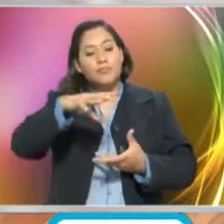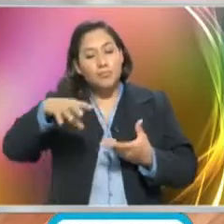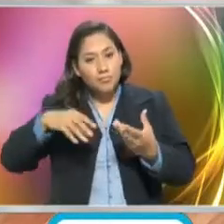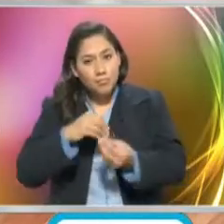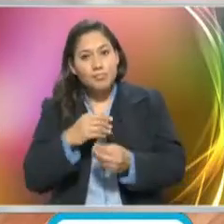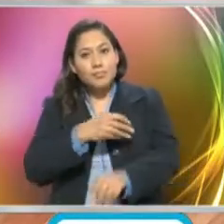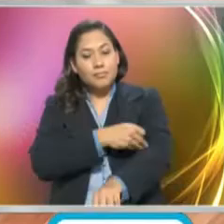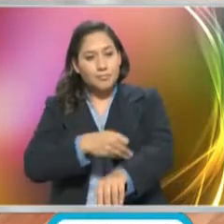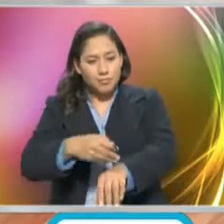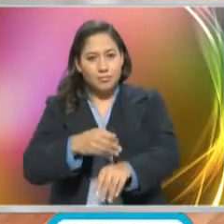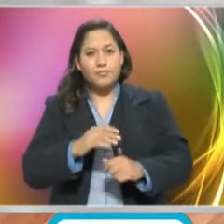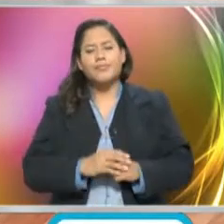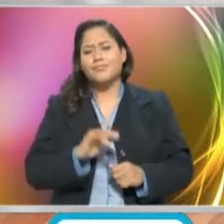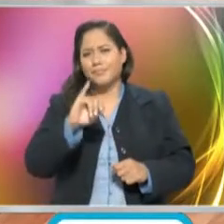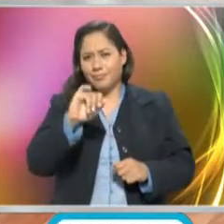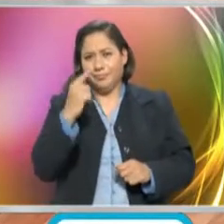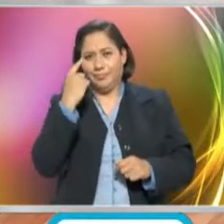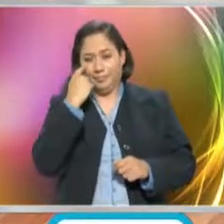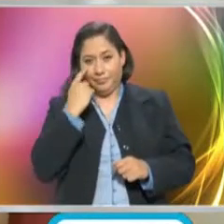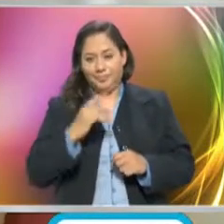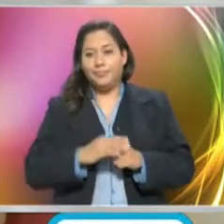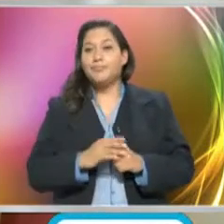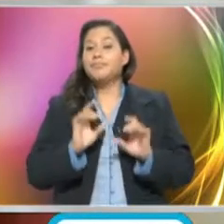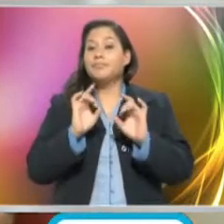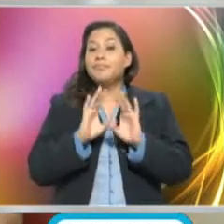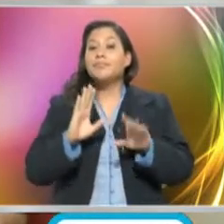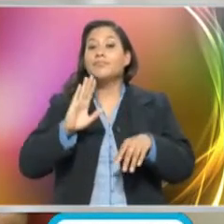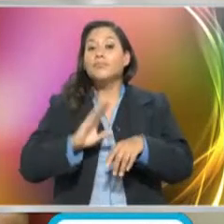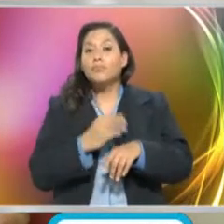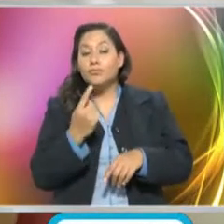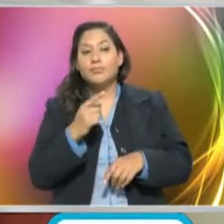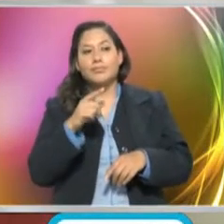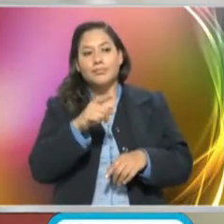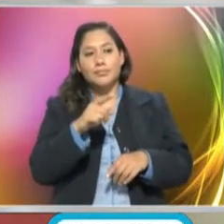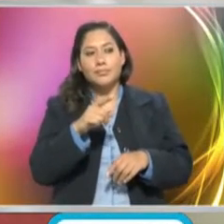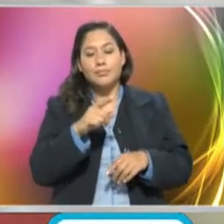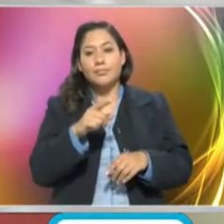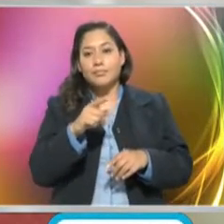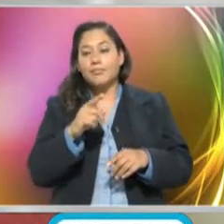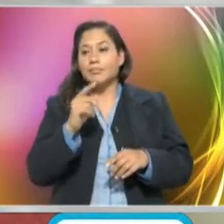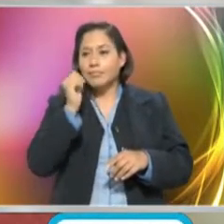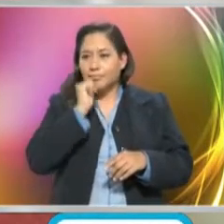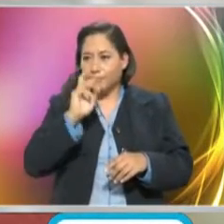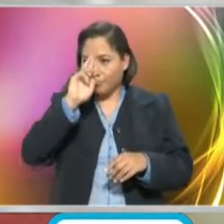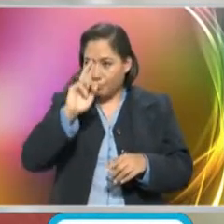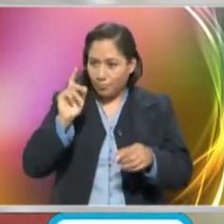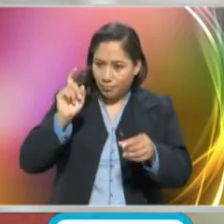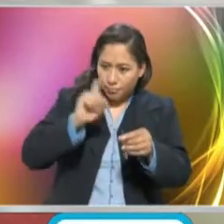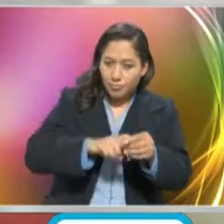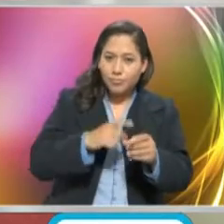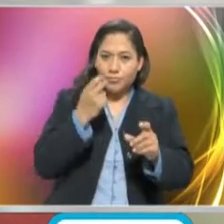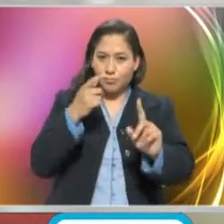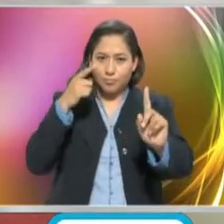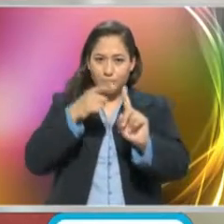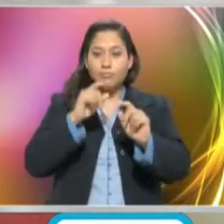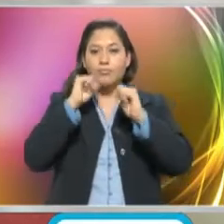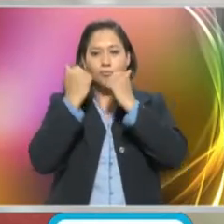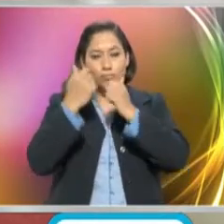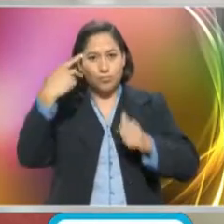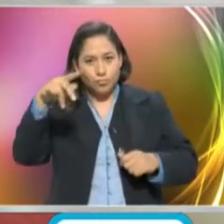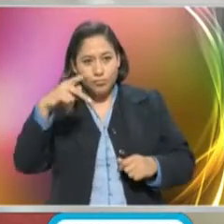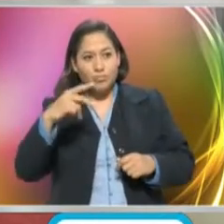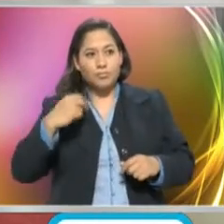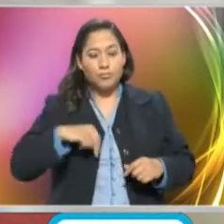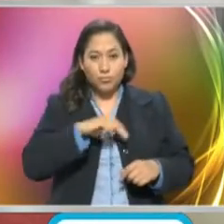convivencia familiar. Sí, de hecho, pues surge a raíz del ocio inclusivo como objeto principal de la asociación y nosotros nos